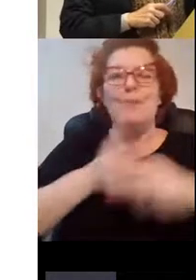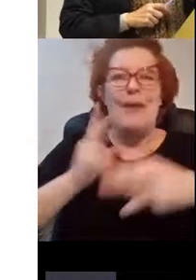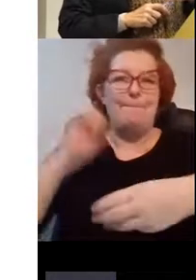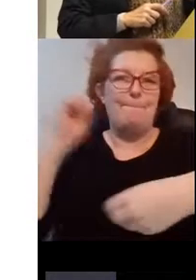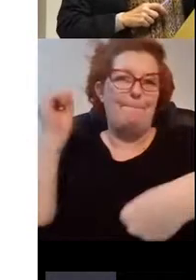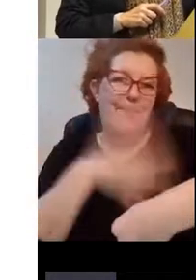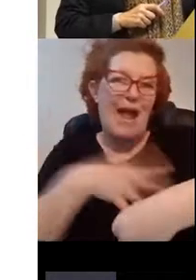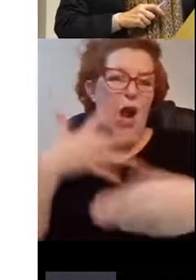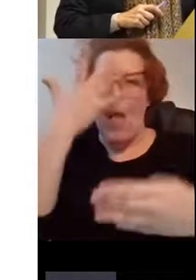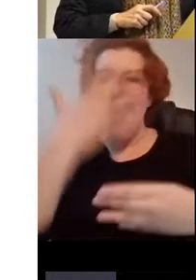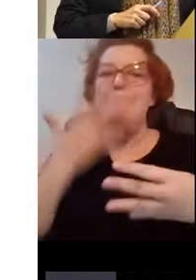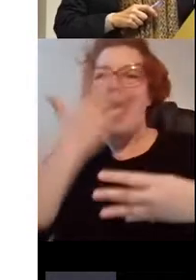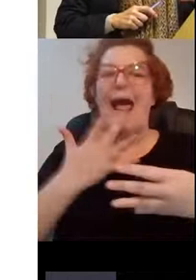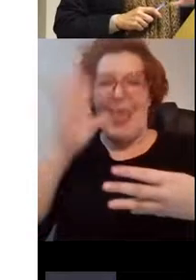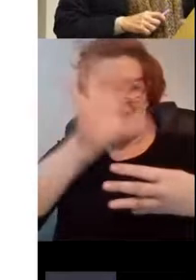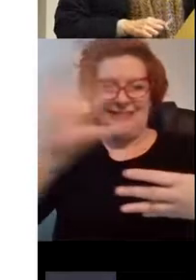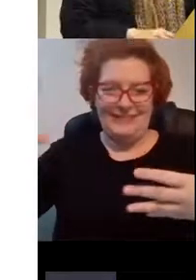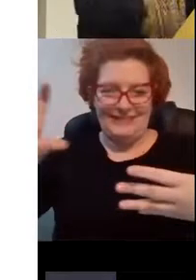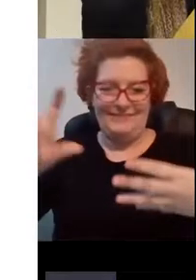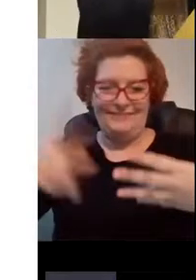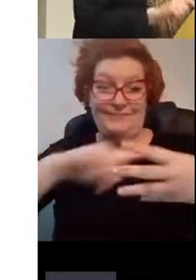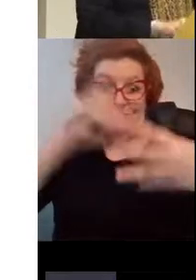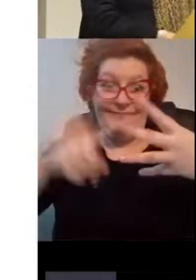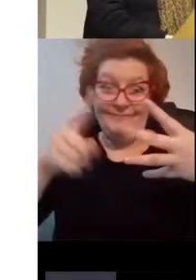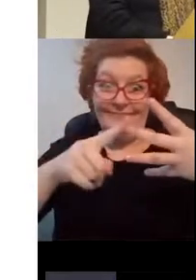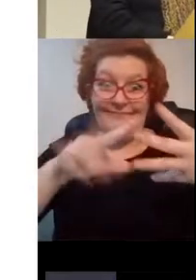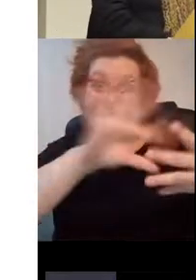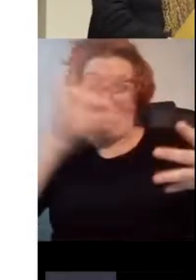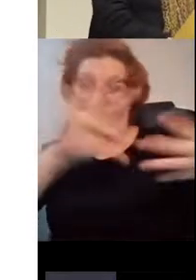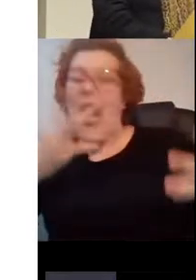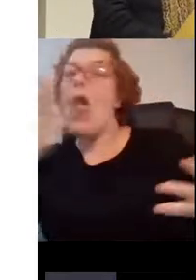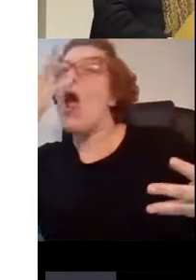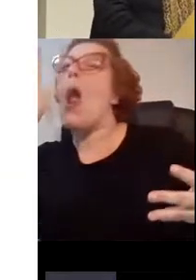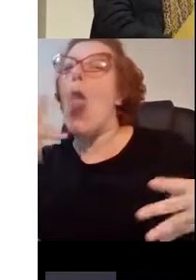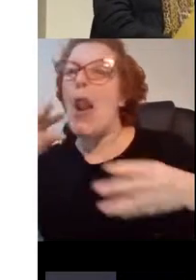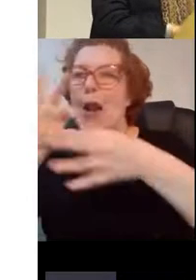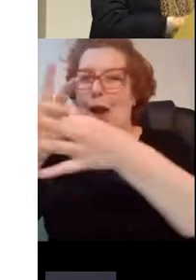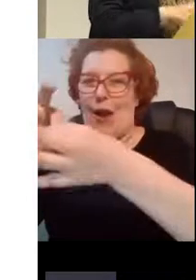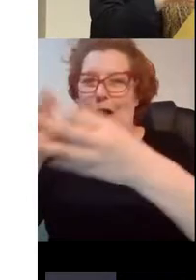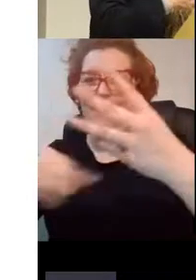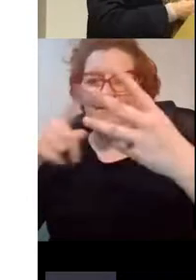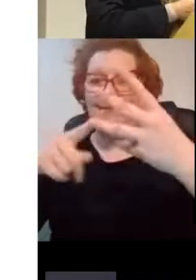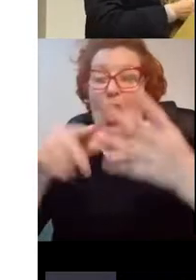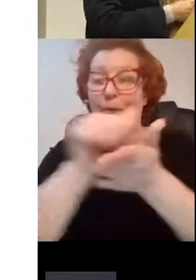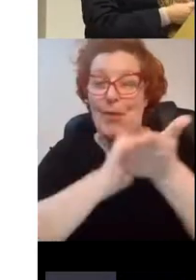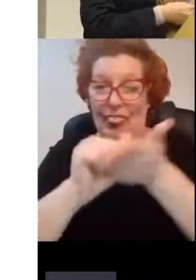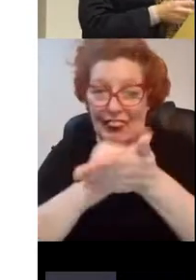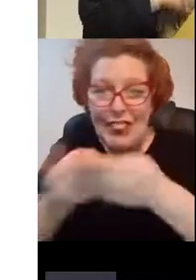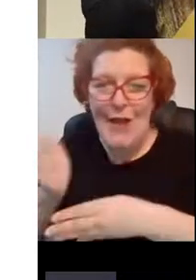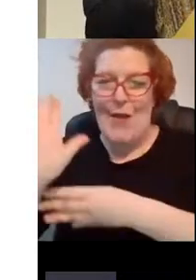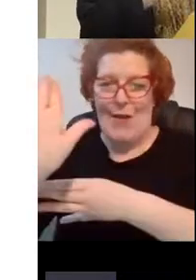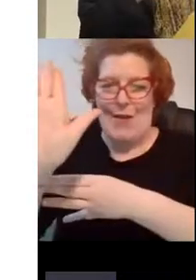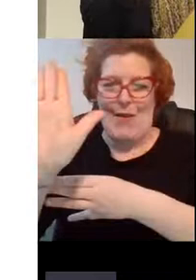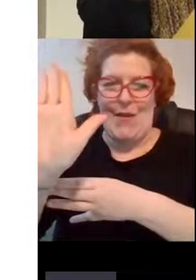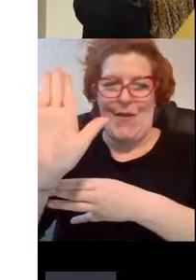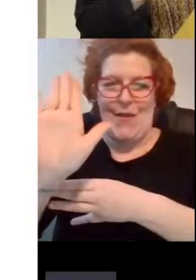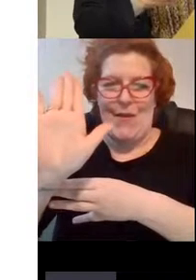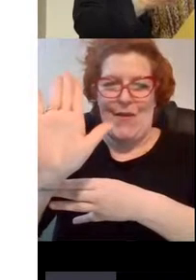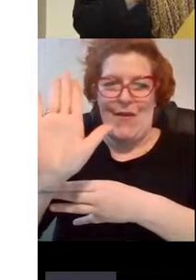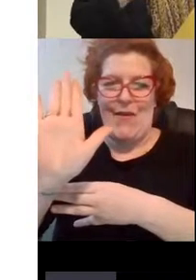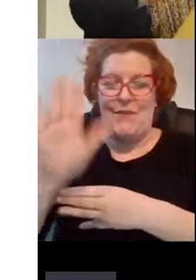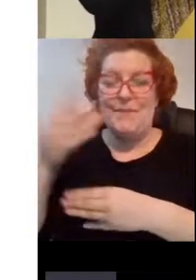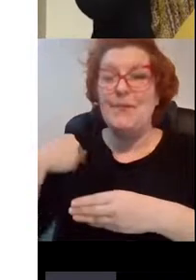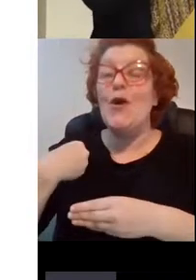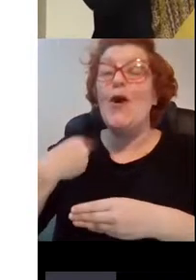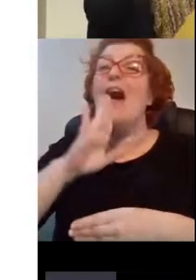que obtienen de ese banco de imágenes una paleta de color, una tercera que presentan los bocetos y después esa evolución, como he